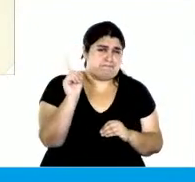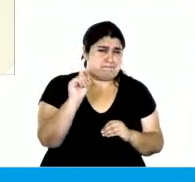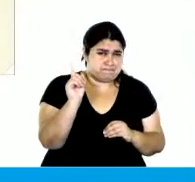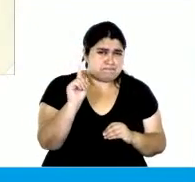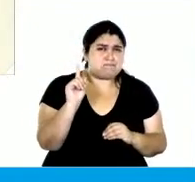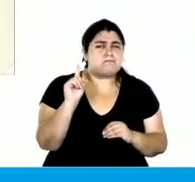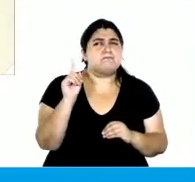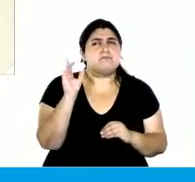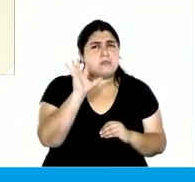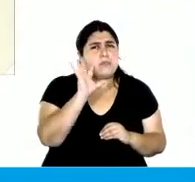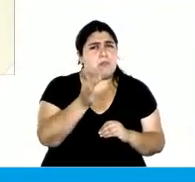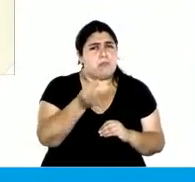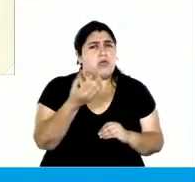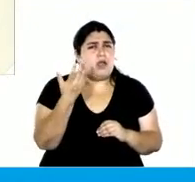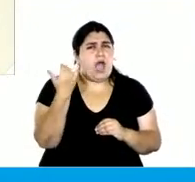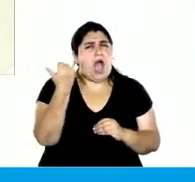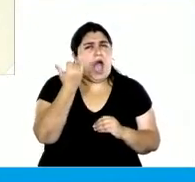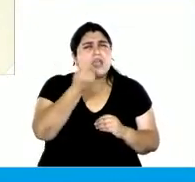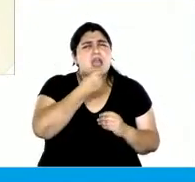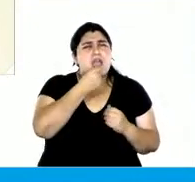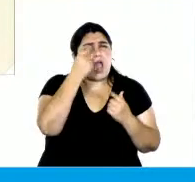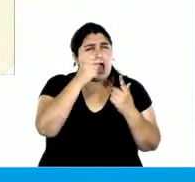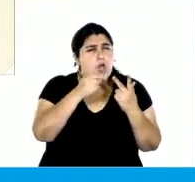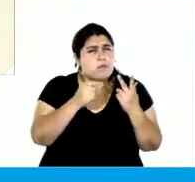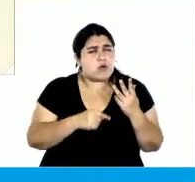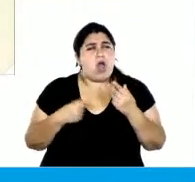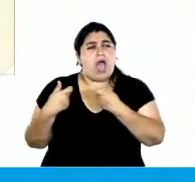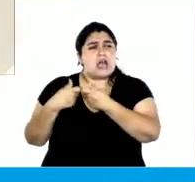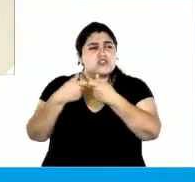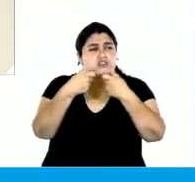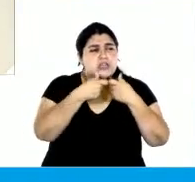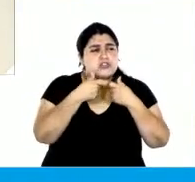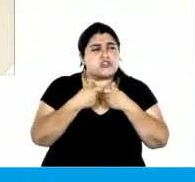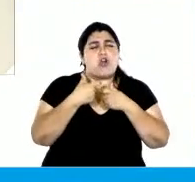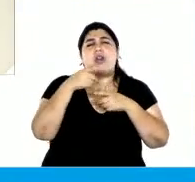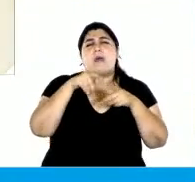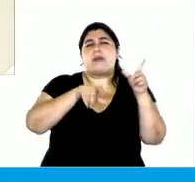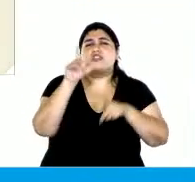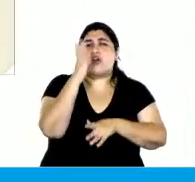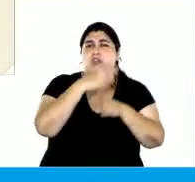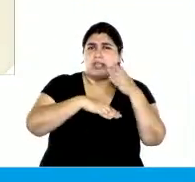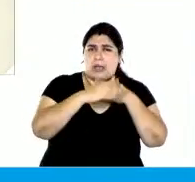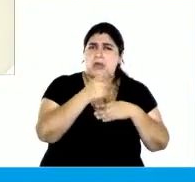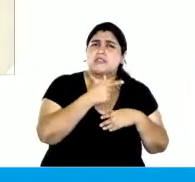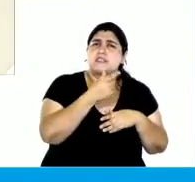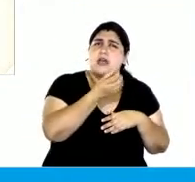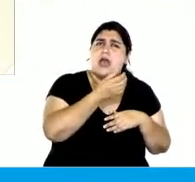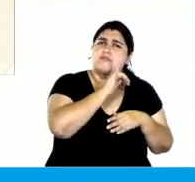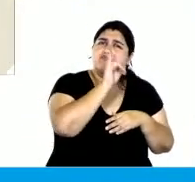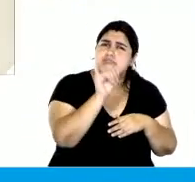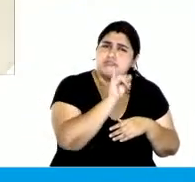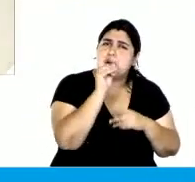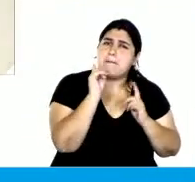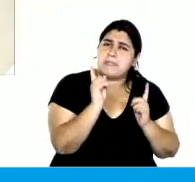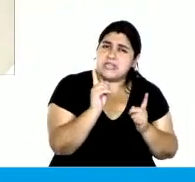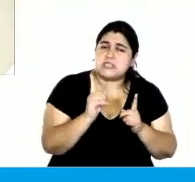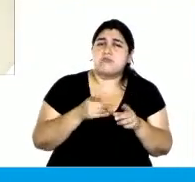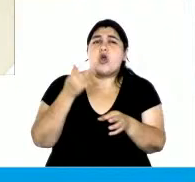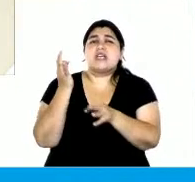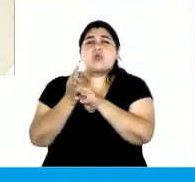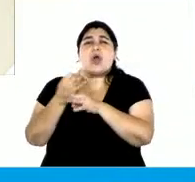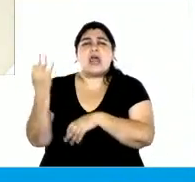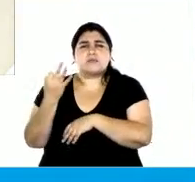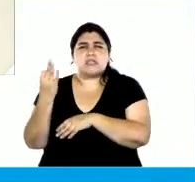Pueden dar cuenta de innumerables ejemplos las organizaciones de personas con discapacidad. Van a decir lo mismo las docentes de las escuelas